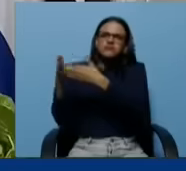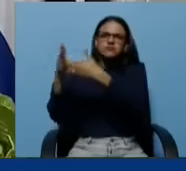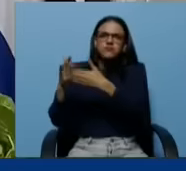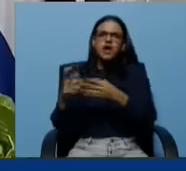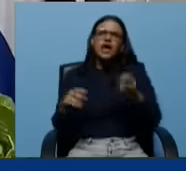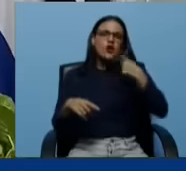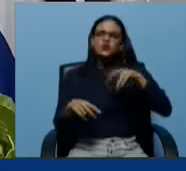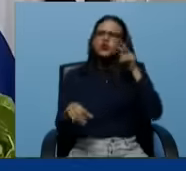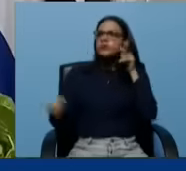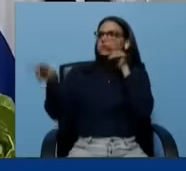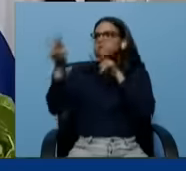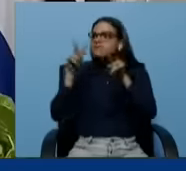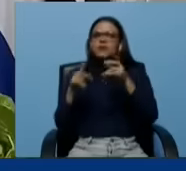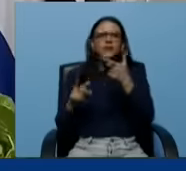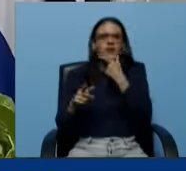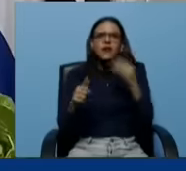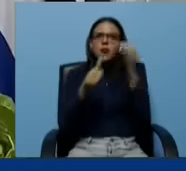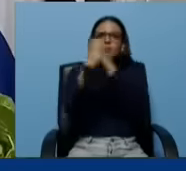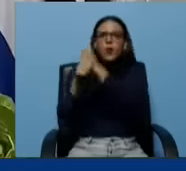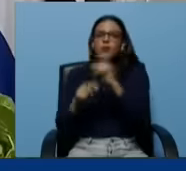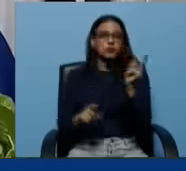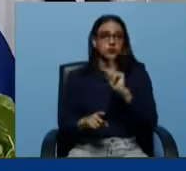viendo.